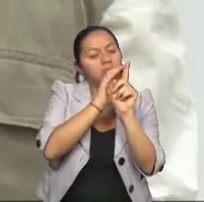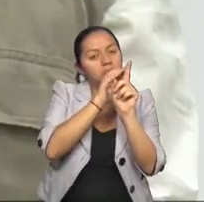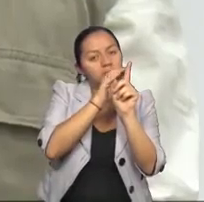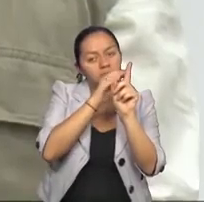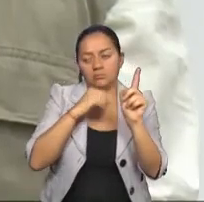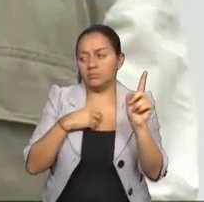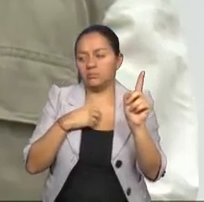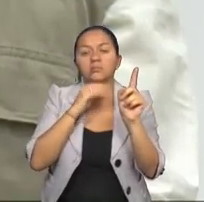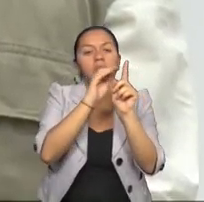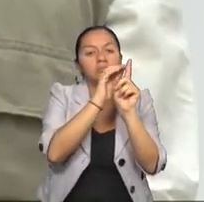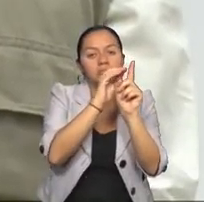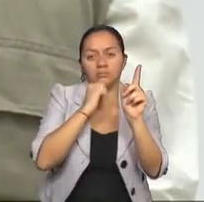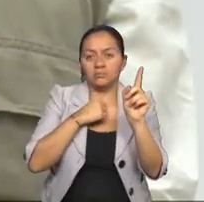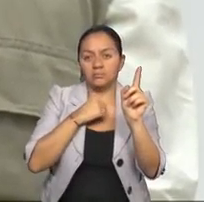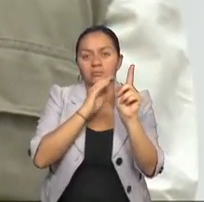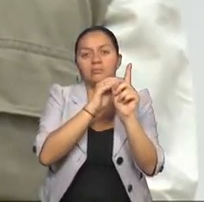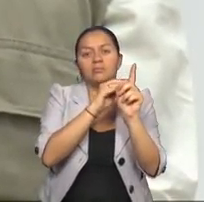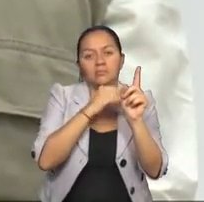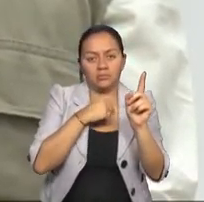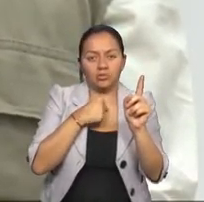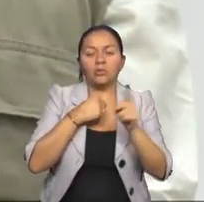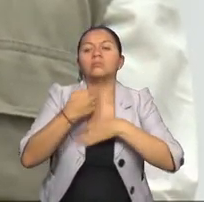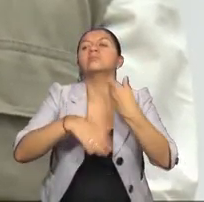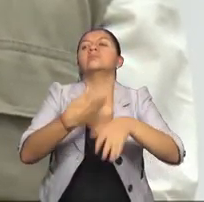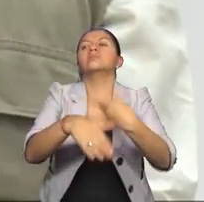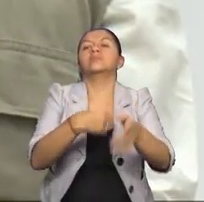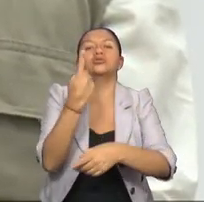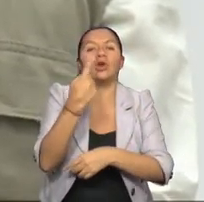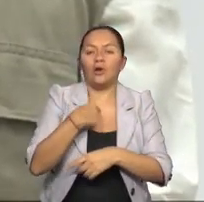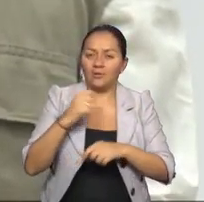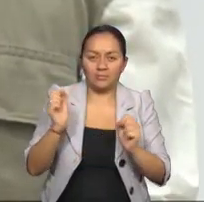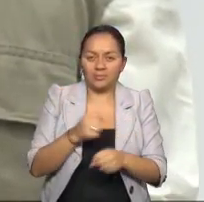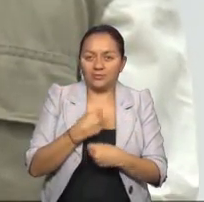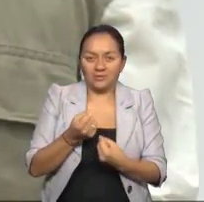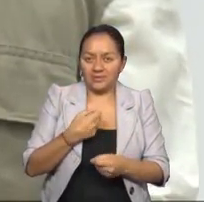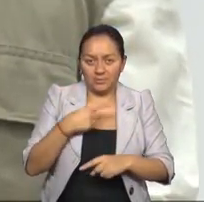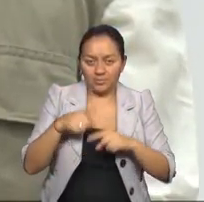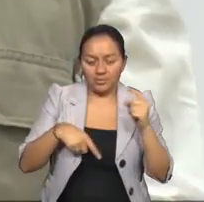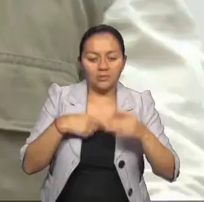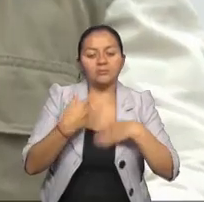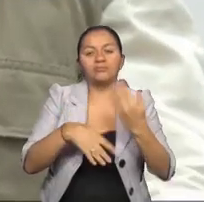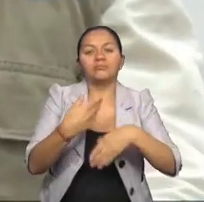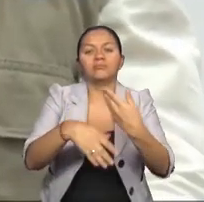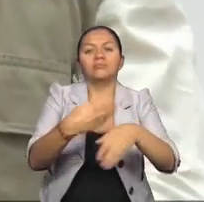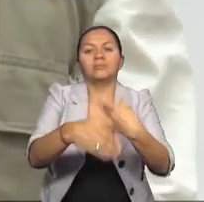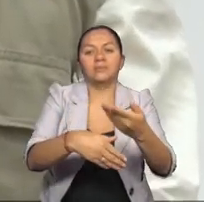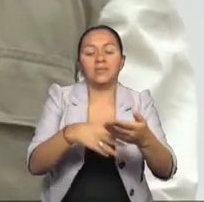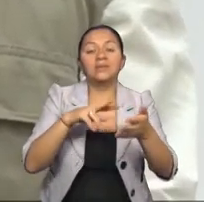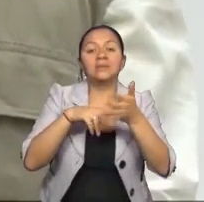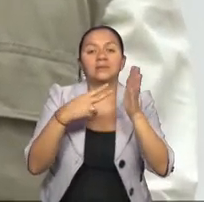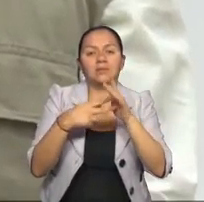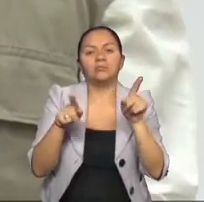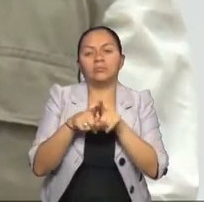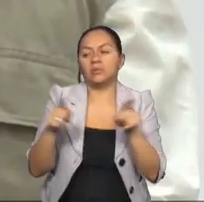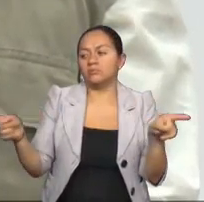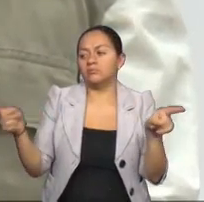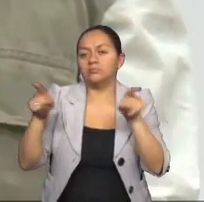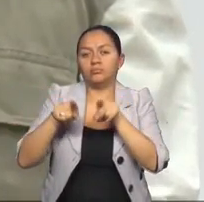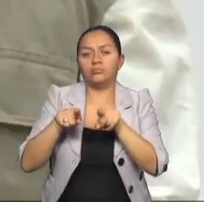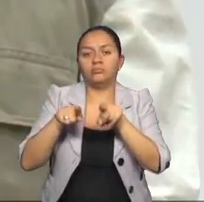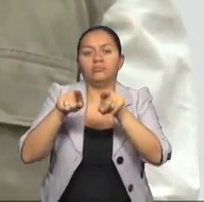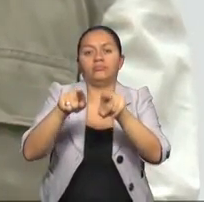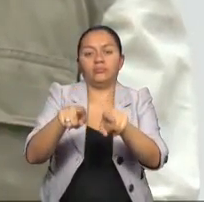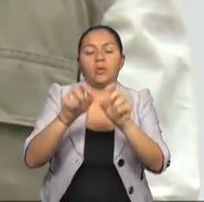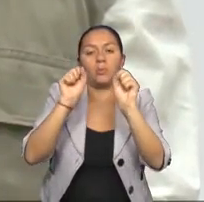estado en estos procesos no nosotros queremos o le apostamos a dejar capacidad